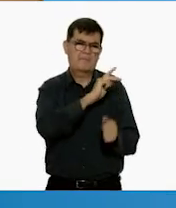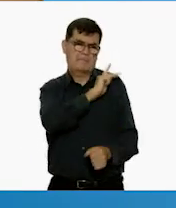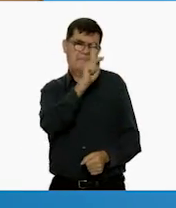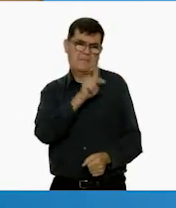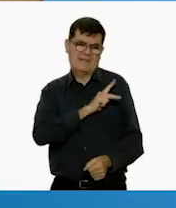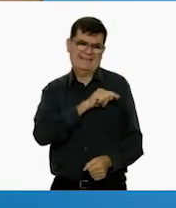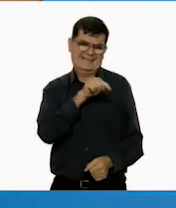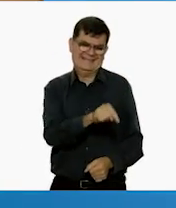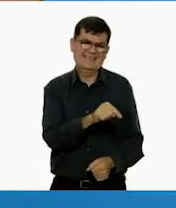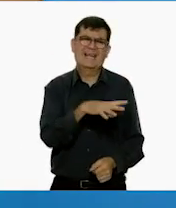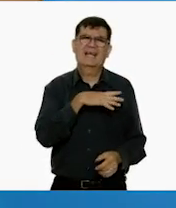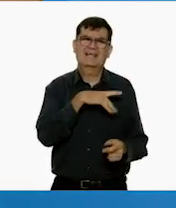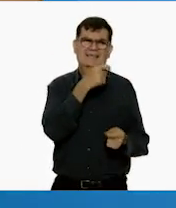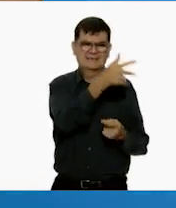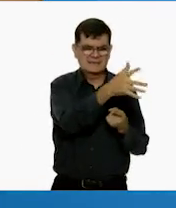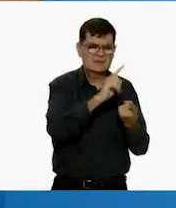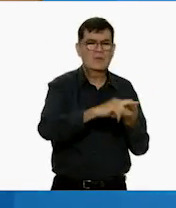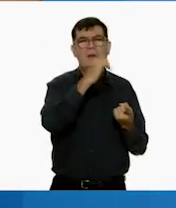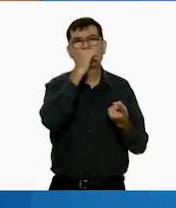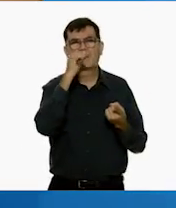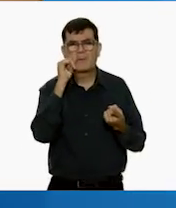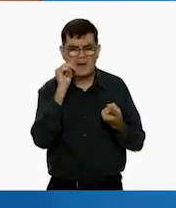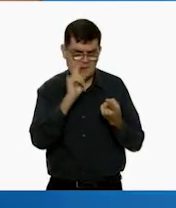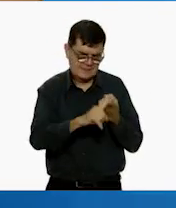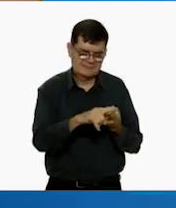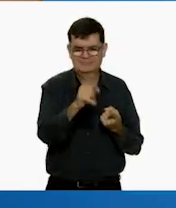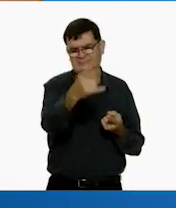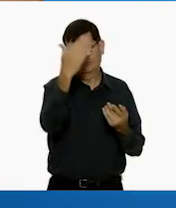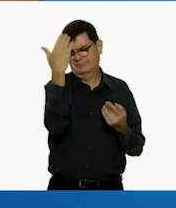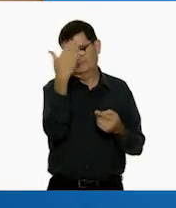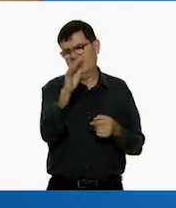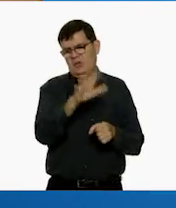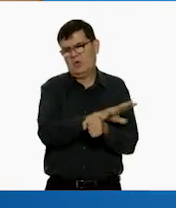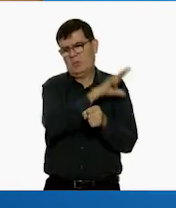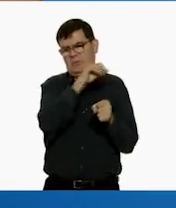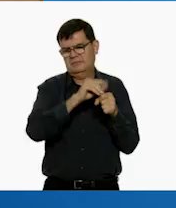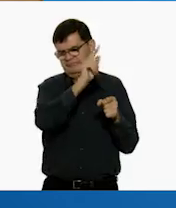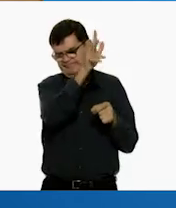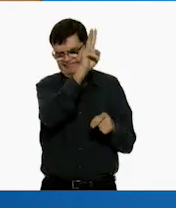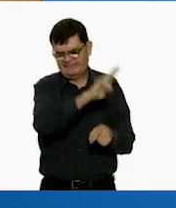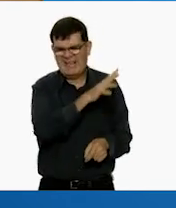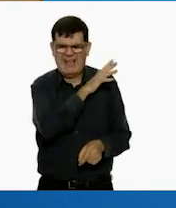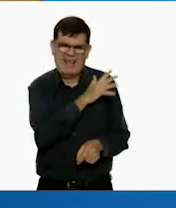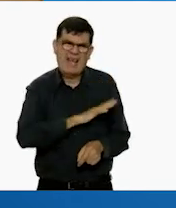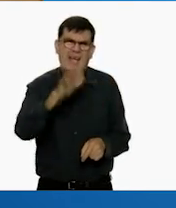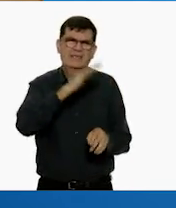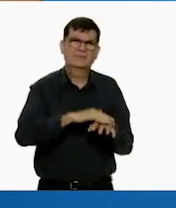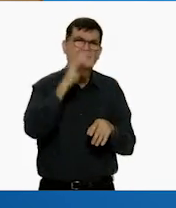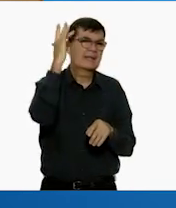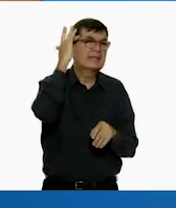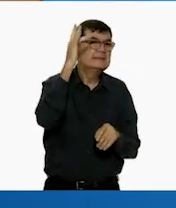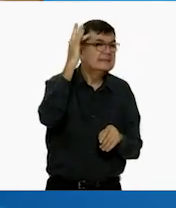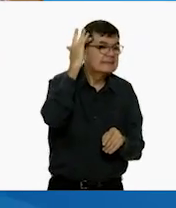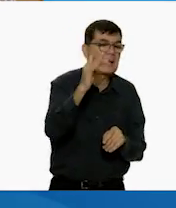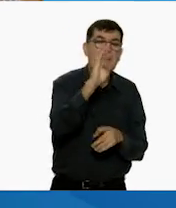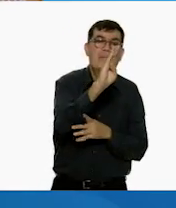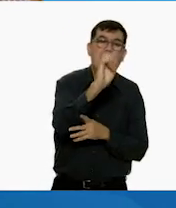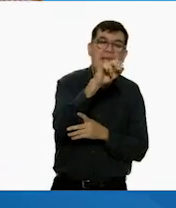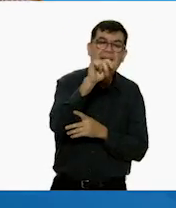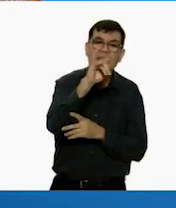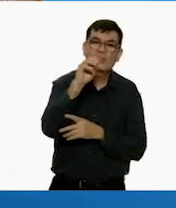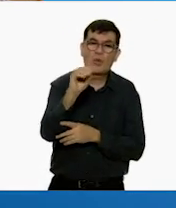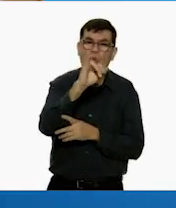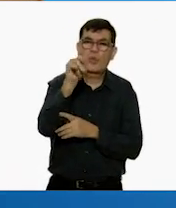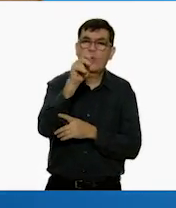Y, desde luego, el caso de Benito Juárez es un caso absolutamente espectacular. Quiero decir, es San Benito Juárez, en realidad yo creo